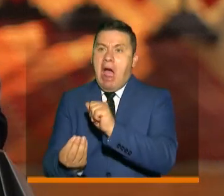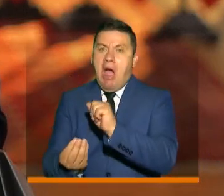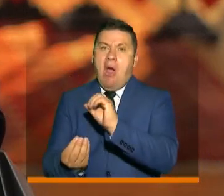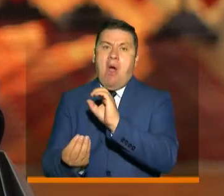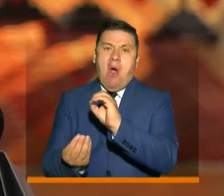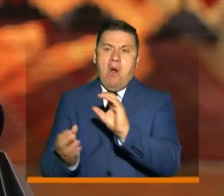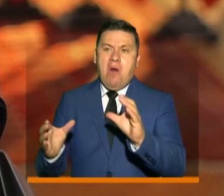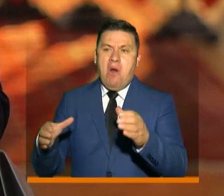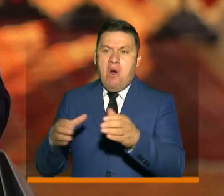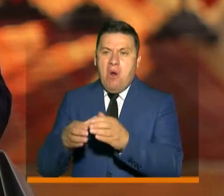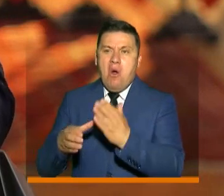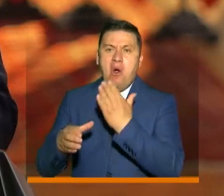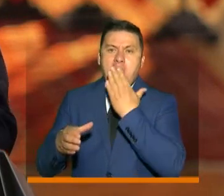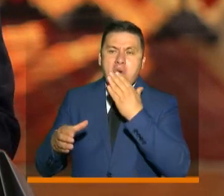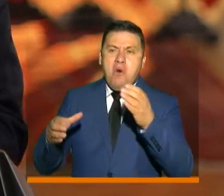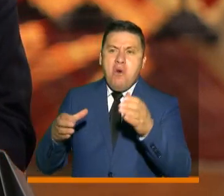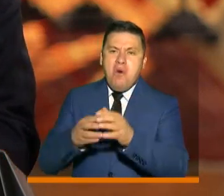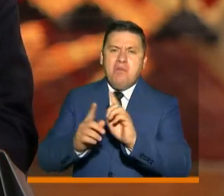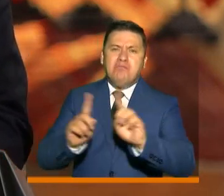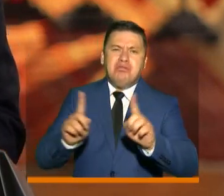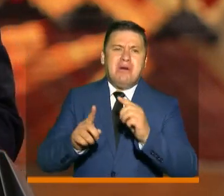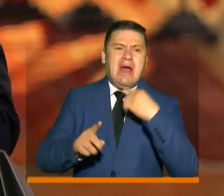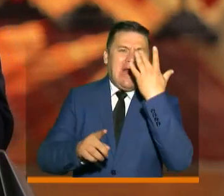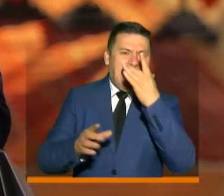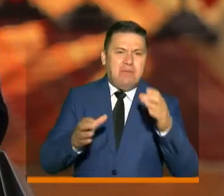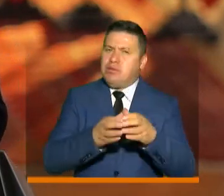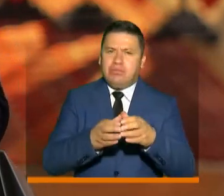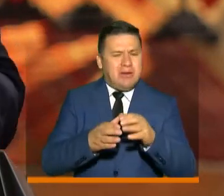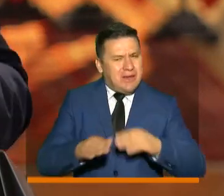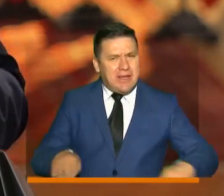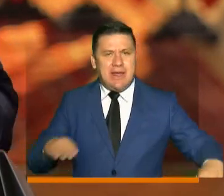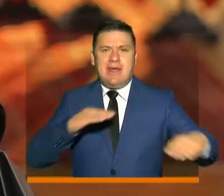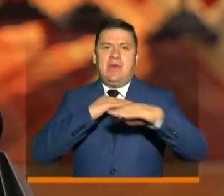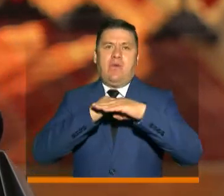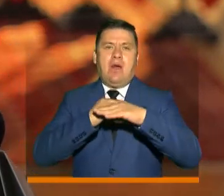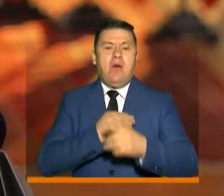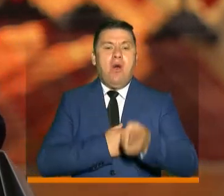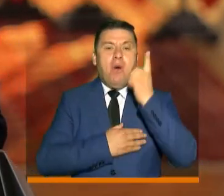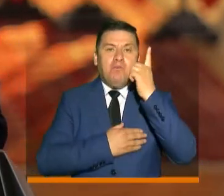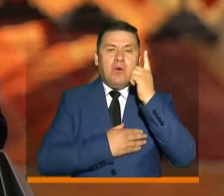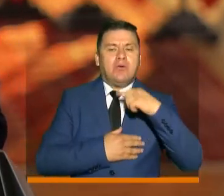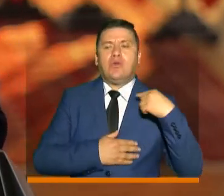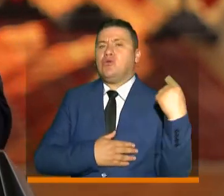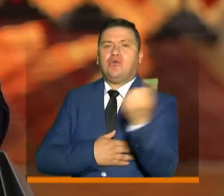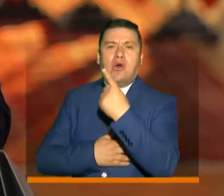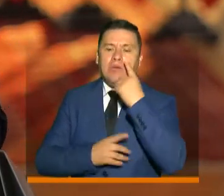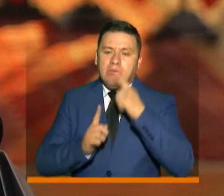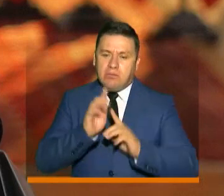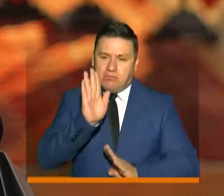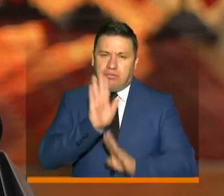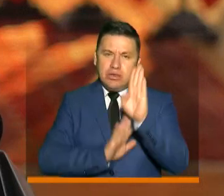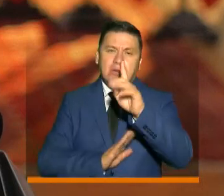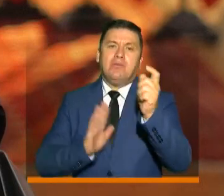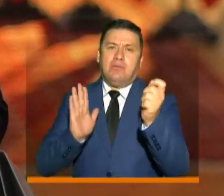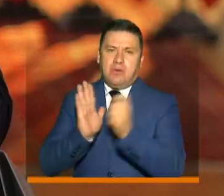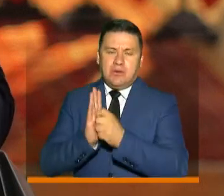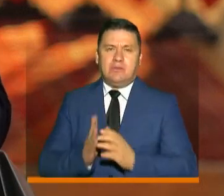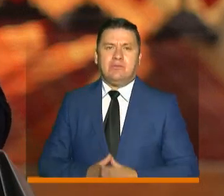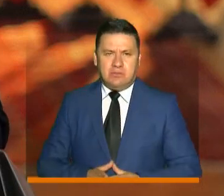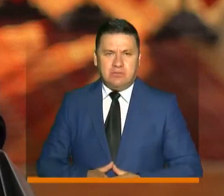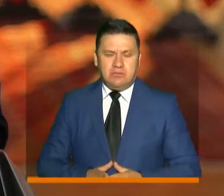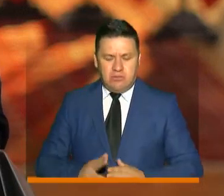raíces y se logra con políticas sostenibles que nos permitan crecer juntos por eso